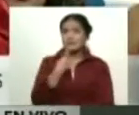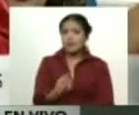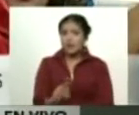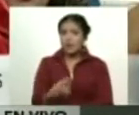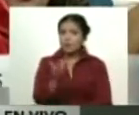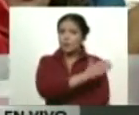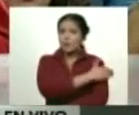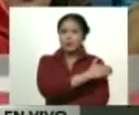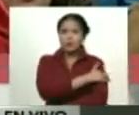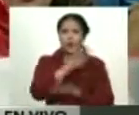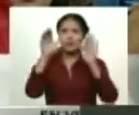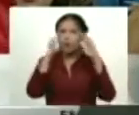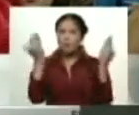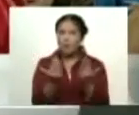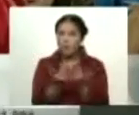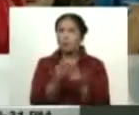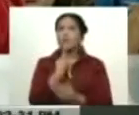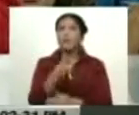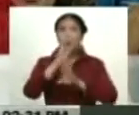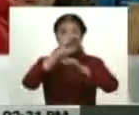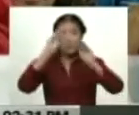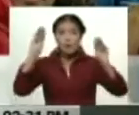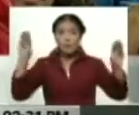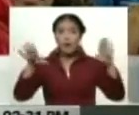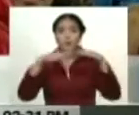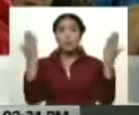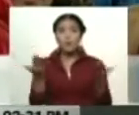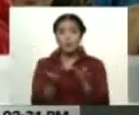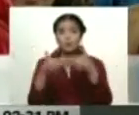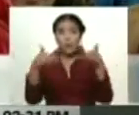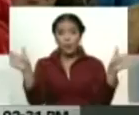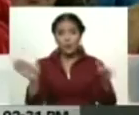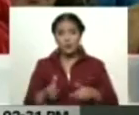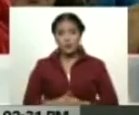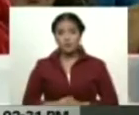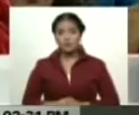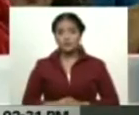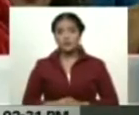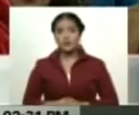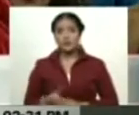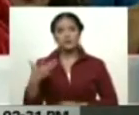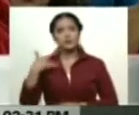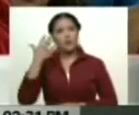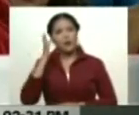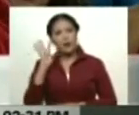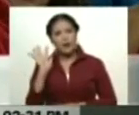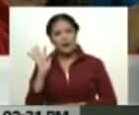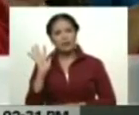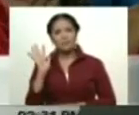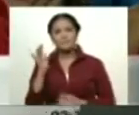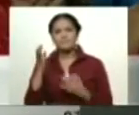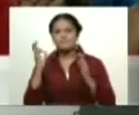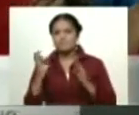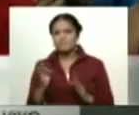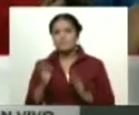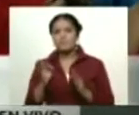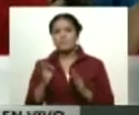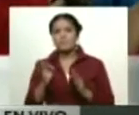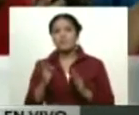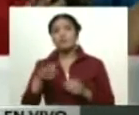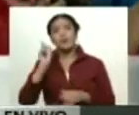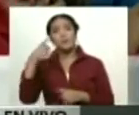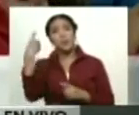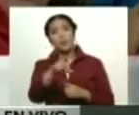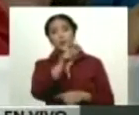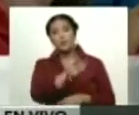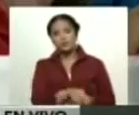extrema derecha en el mundo, hizo un llamado público. Creo que el inefable Almagro también lo